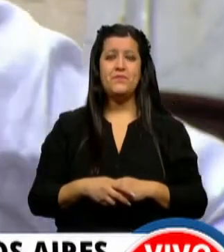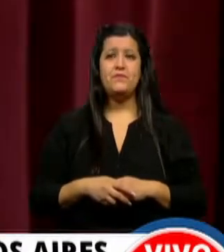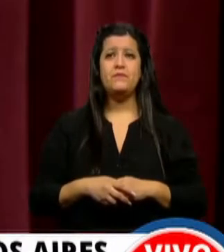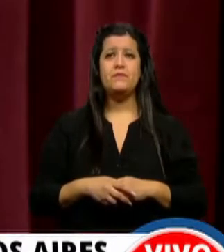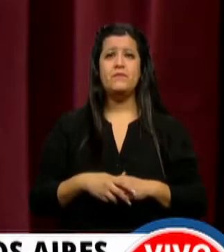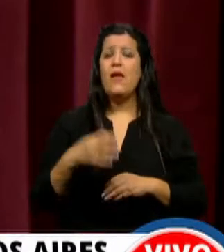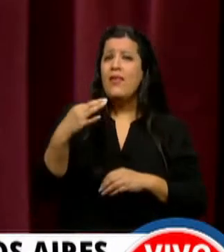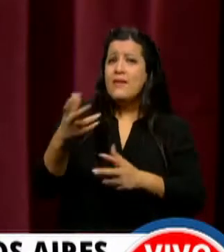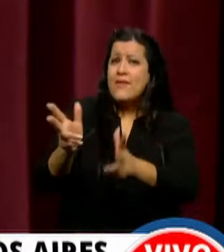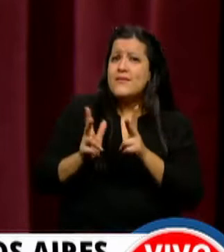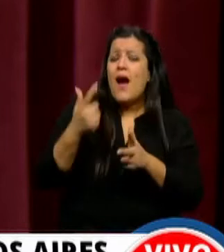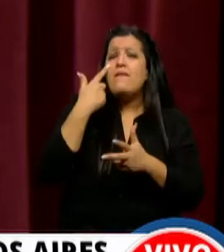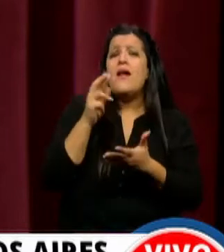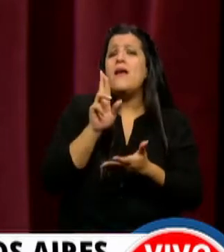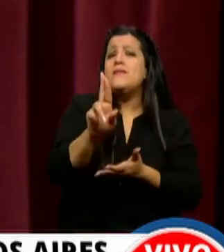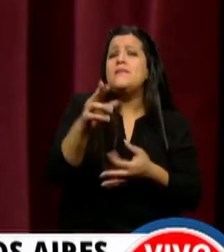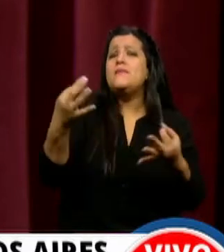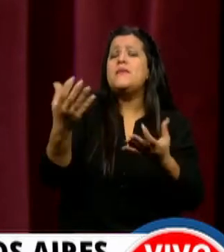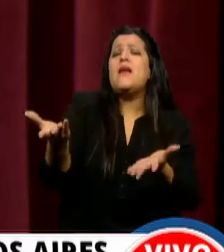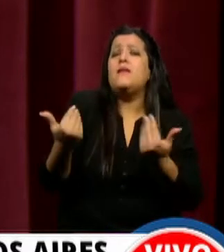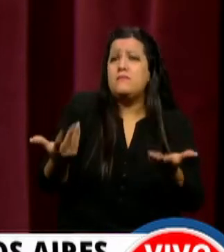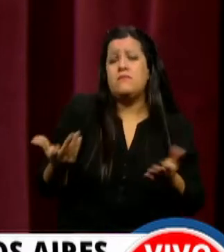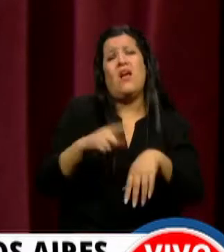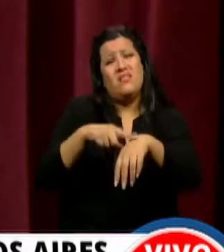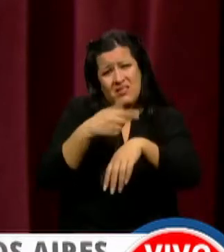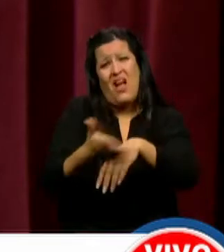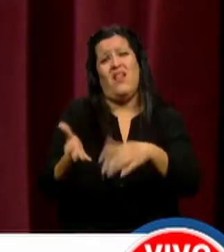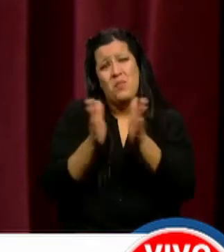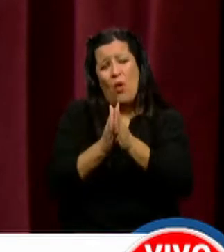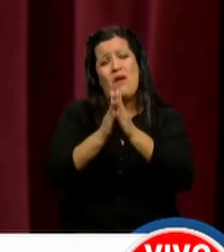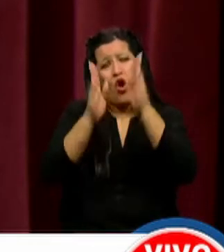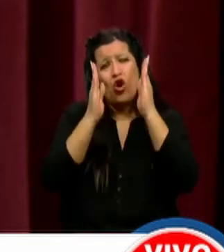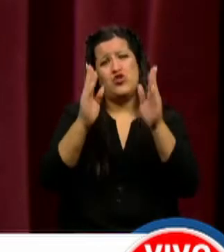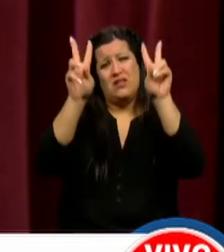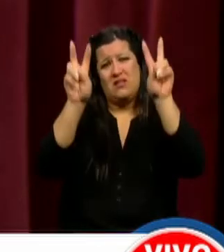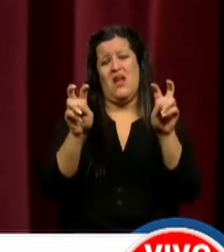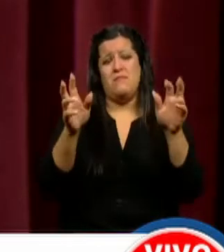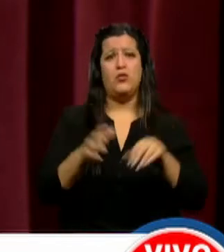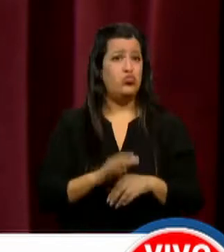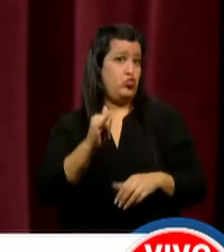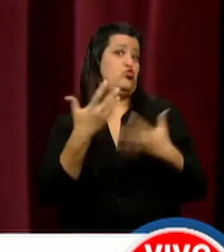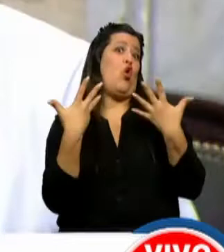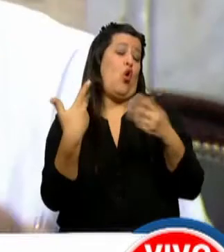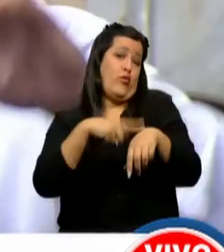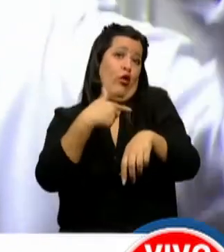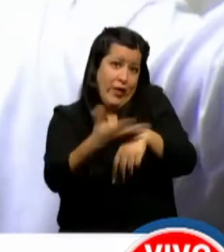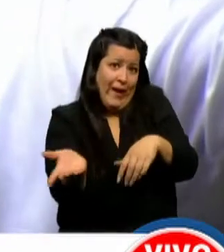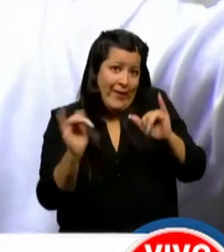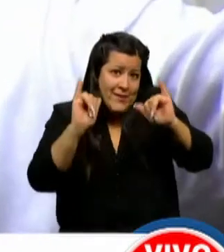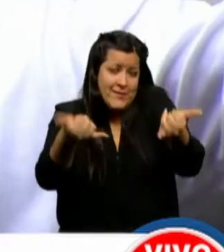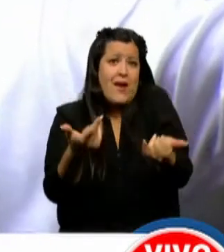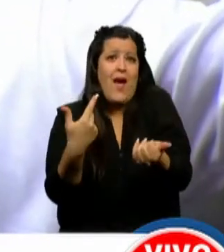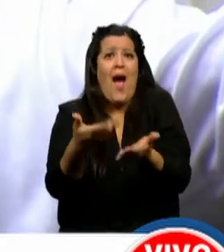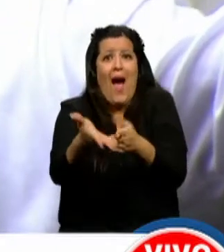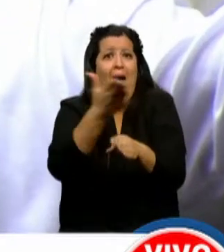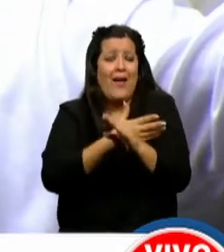Plantee concretamente la cuestión de privilegio, diputado, es tarde. Le pido por favor que se concentre en el tema. Sí, claro, es tarde. Esta cuestión de privilegio la